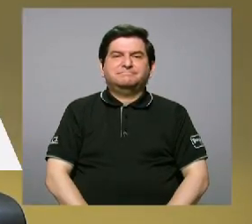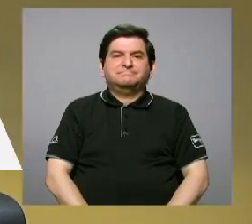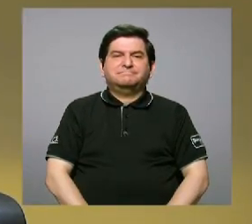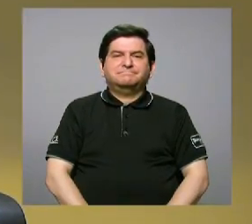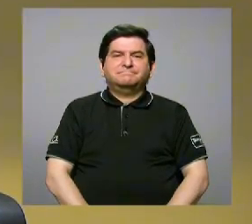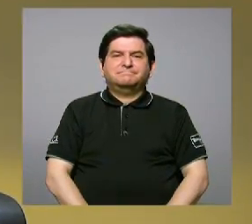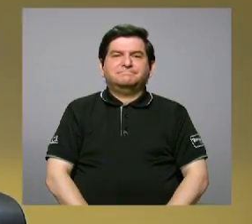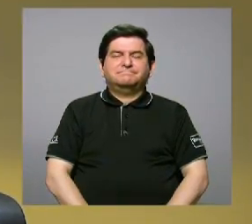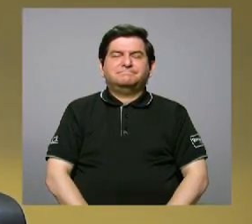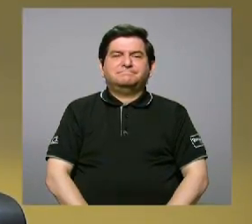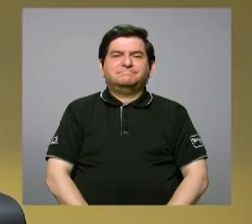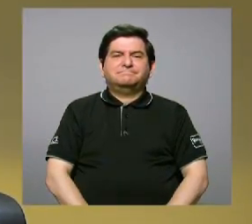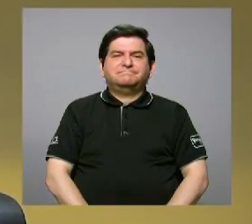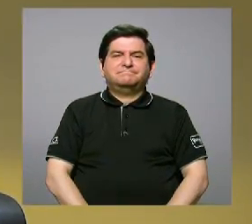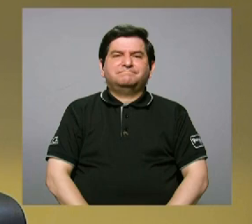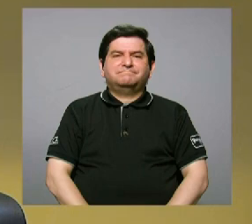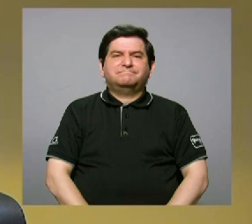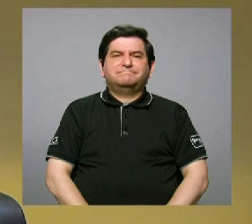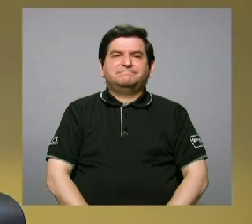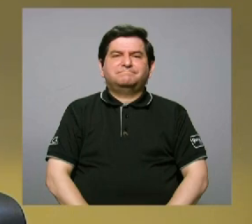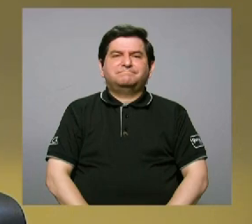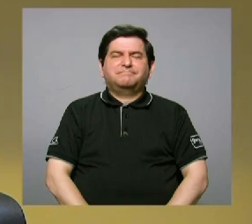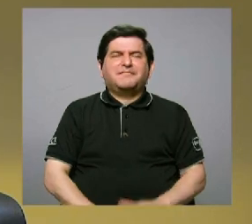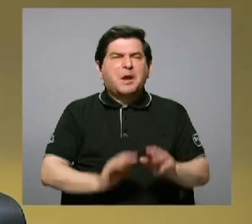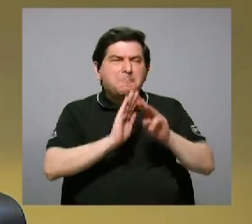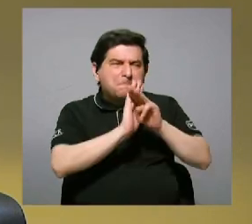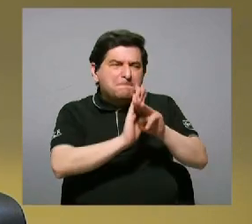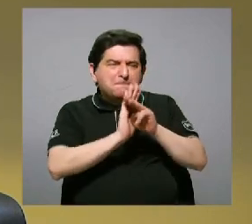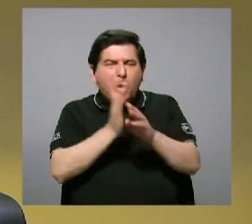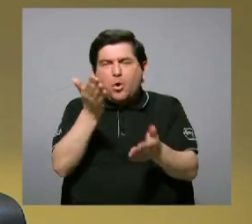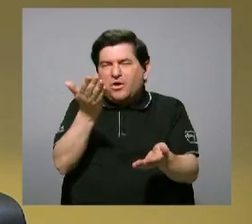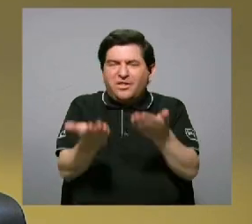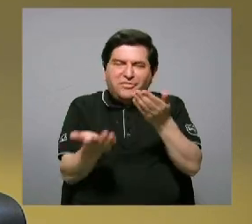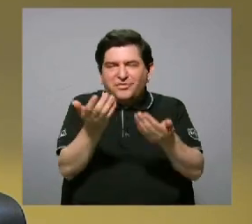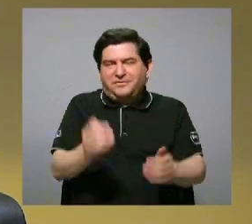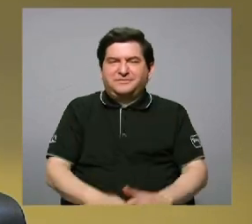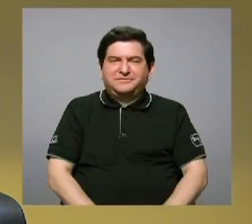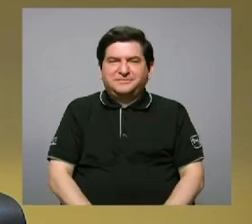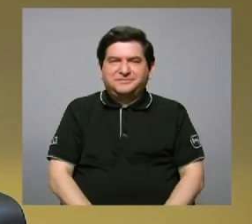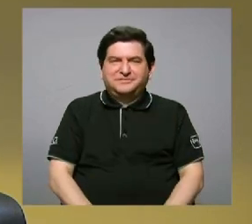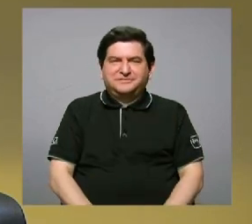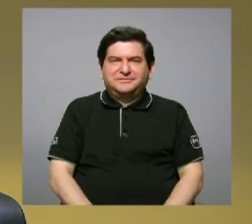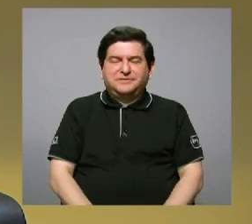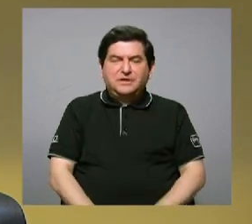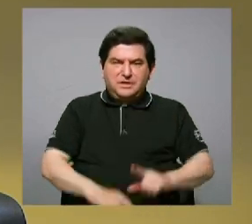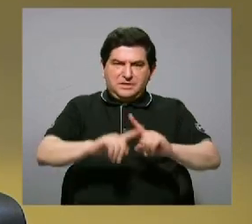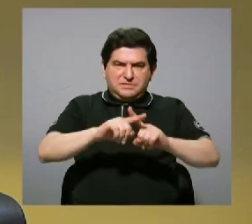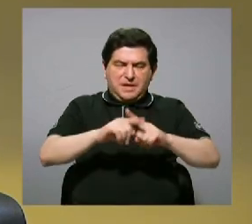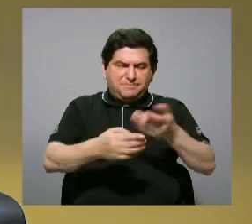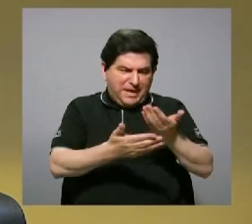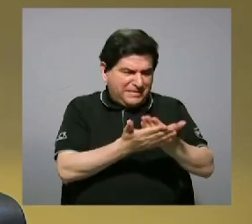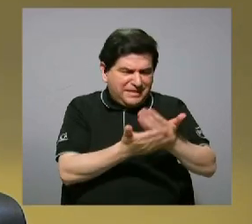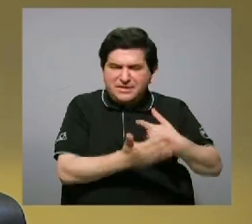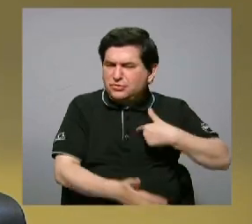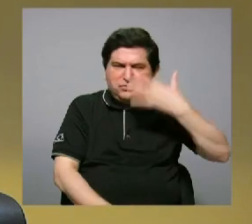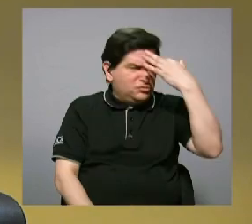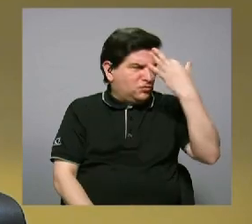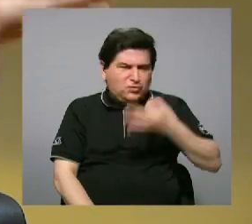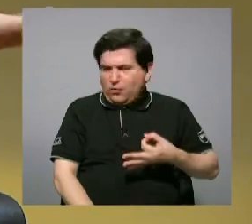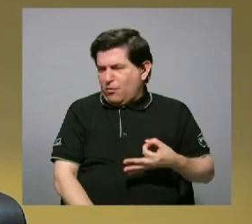Y hay algunos patrones, es decir, por el tamaño de muestra no creo que